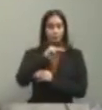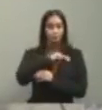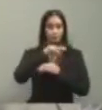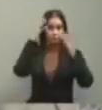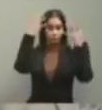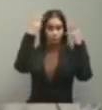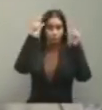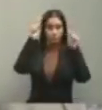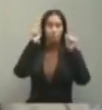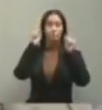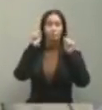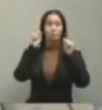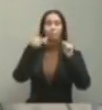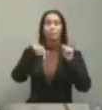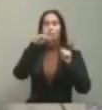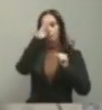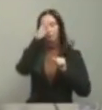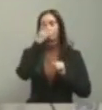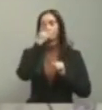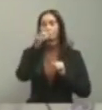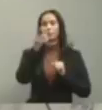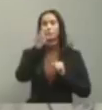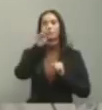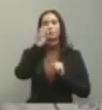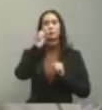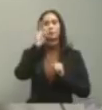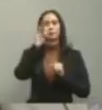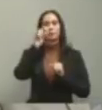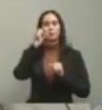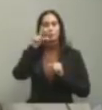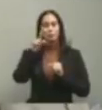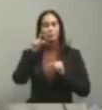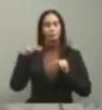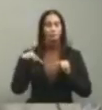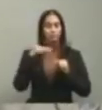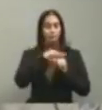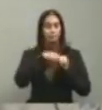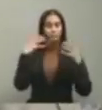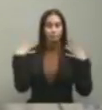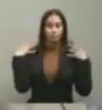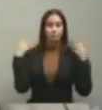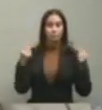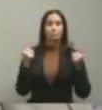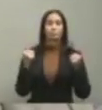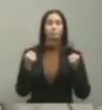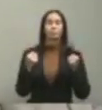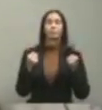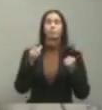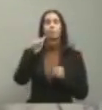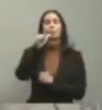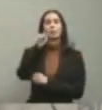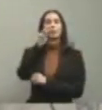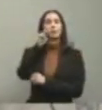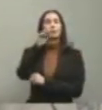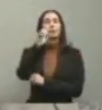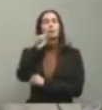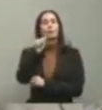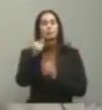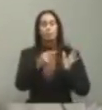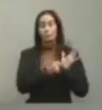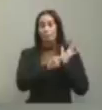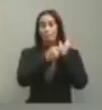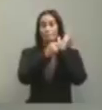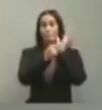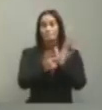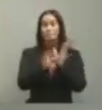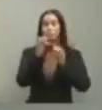presidencia de nuestro país rafael sánchez cárdenas ministro de salud alma morales representante